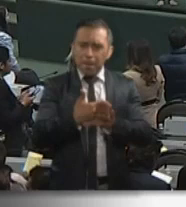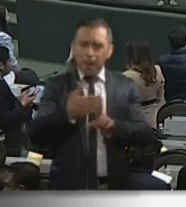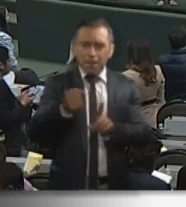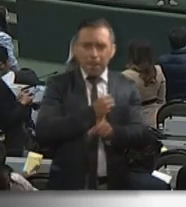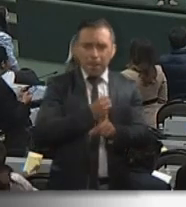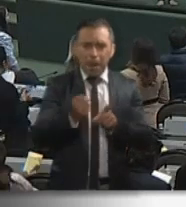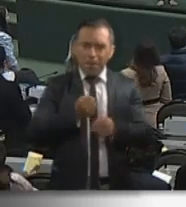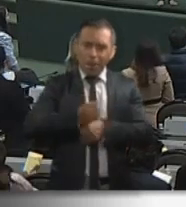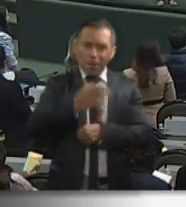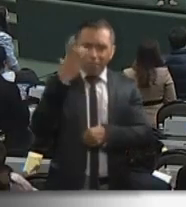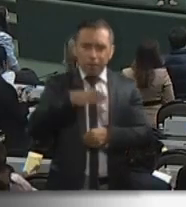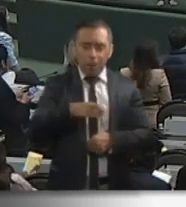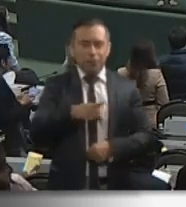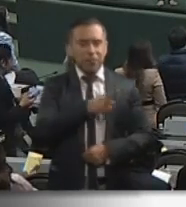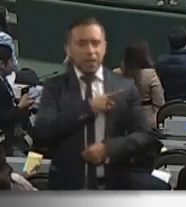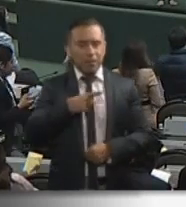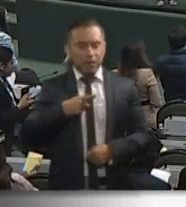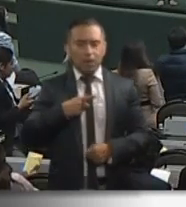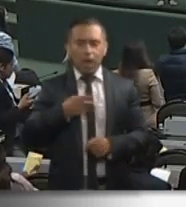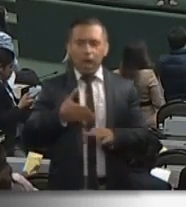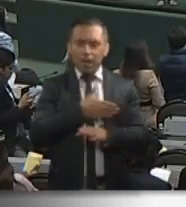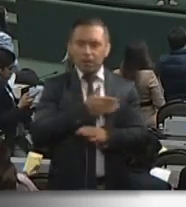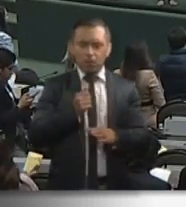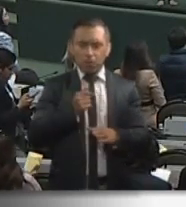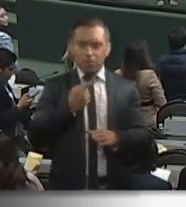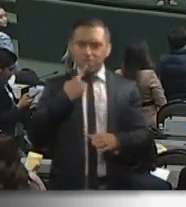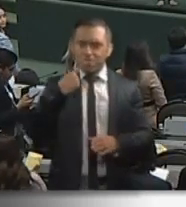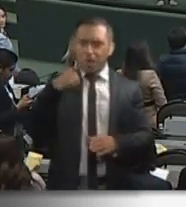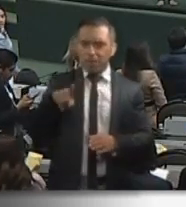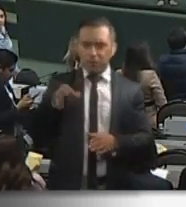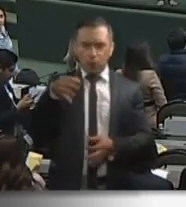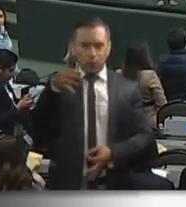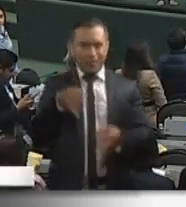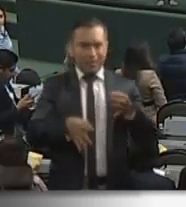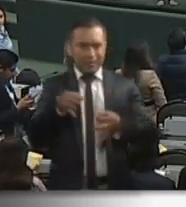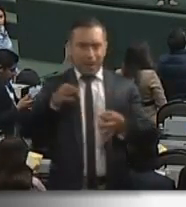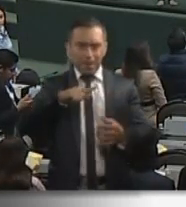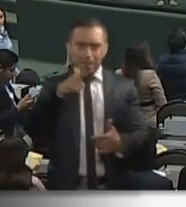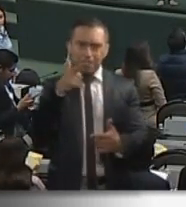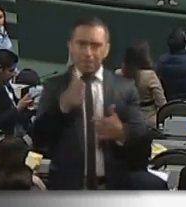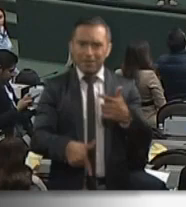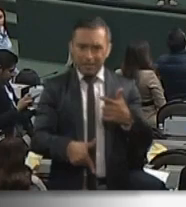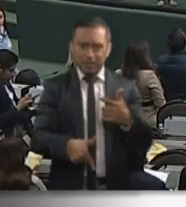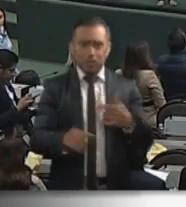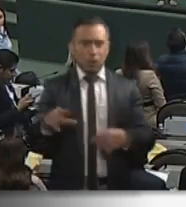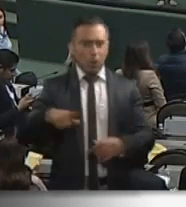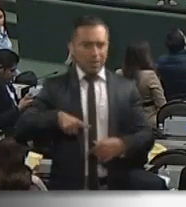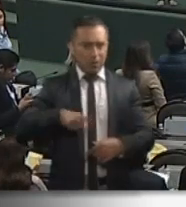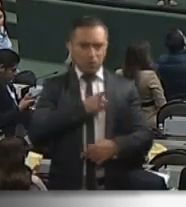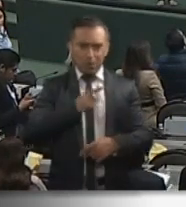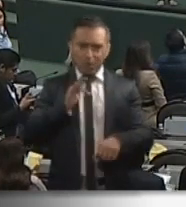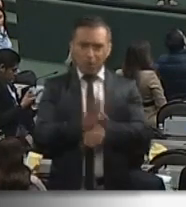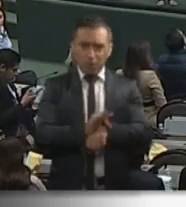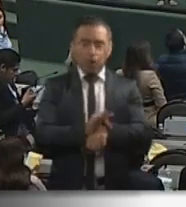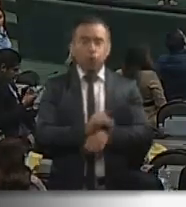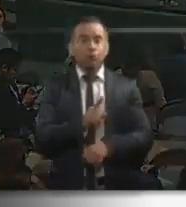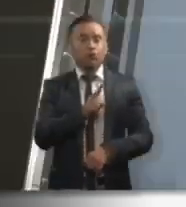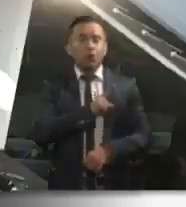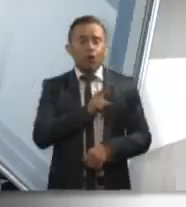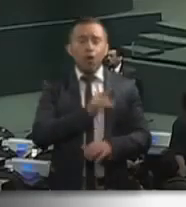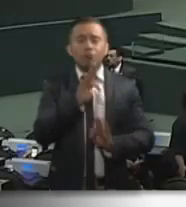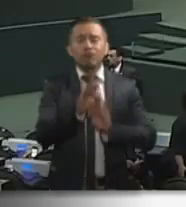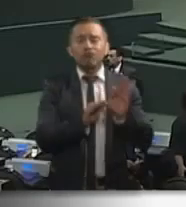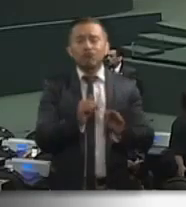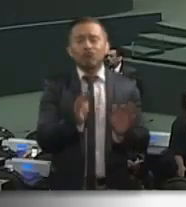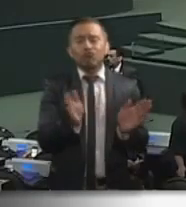justicia con la acción contundente del estado los abrazos no bastan